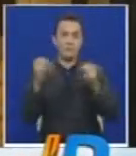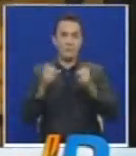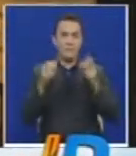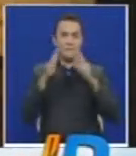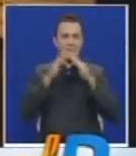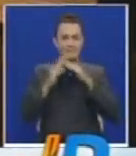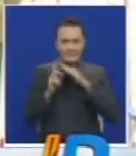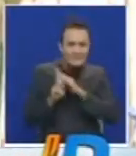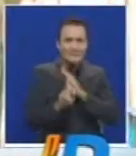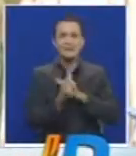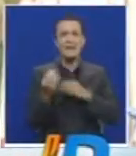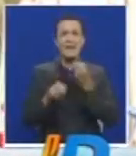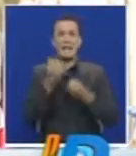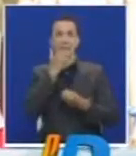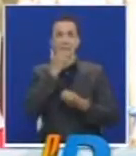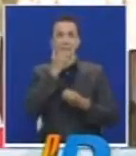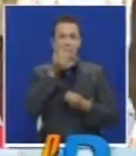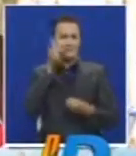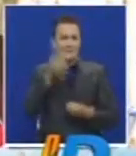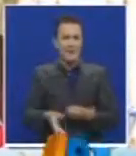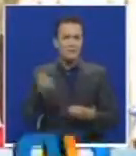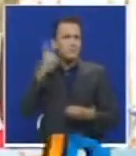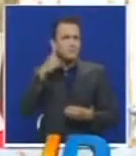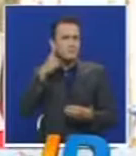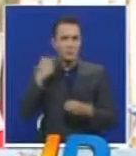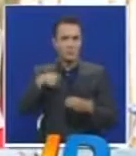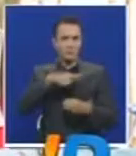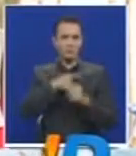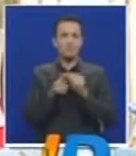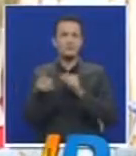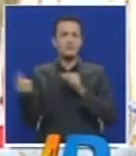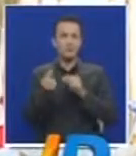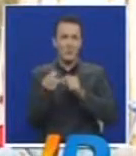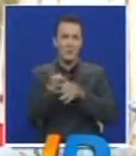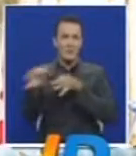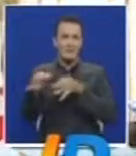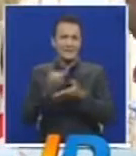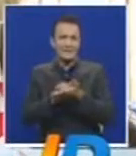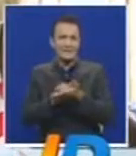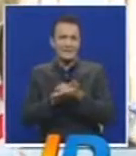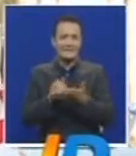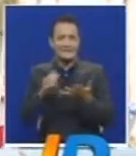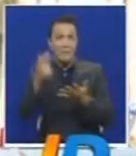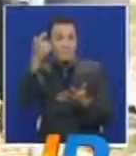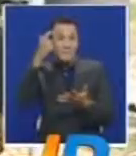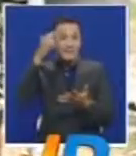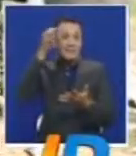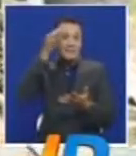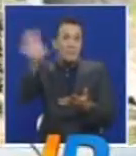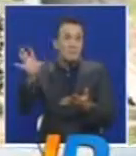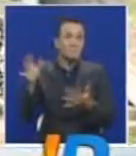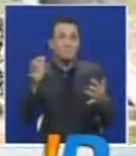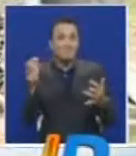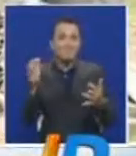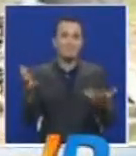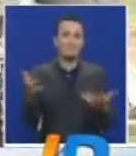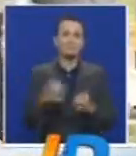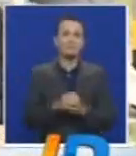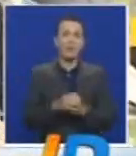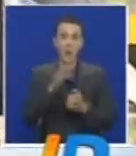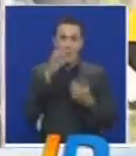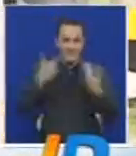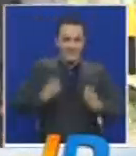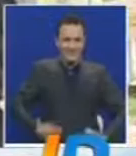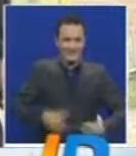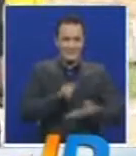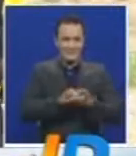del sector. Es algo horrible porque nosotros estamos aquí cerca de Caloto y nos imaginamos pues que de pronto pasaba. Una vez los supuestos guerrilleros